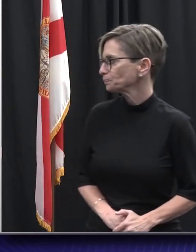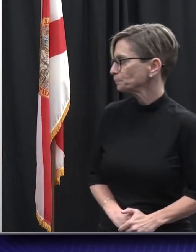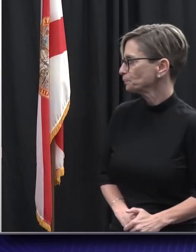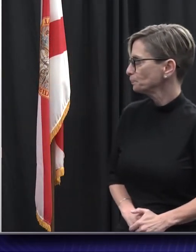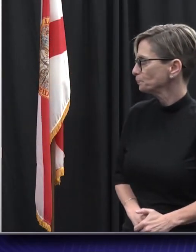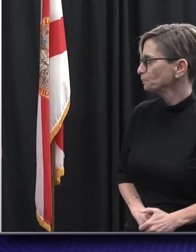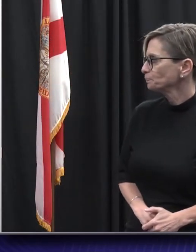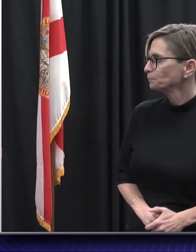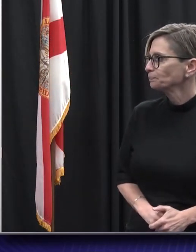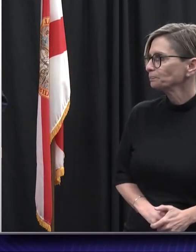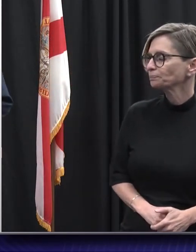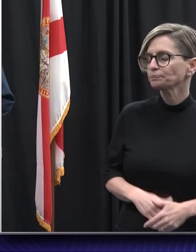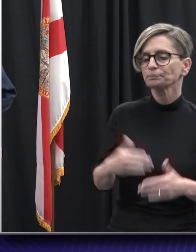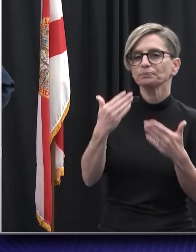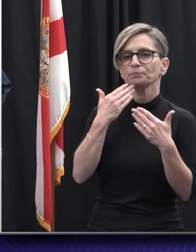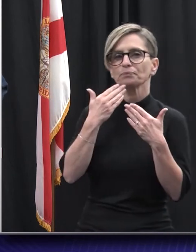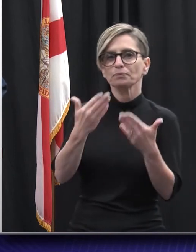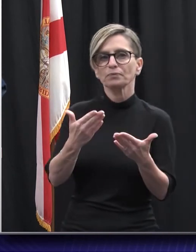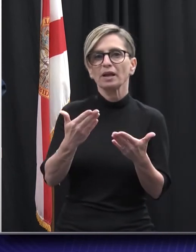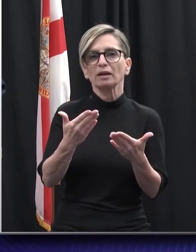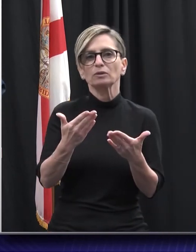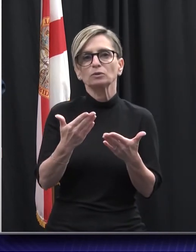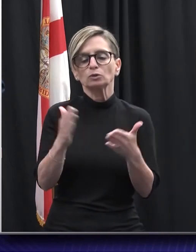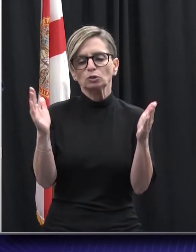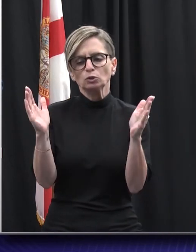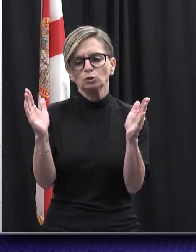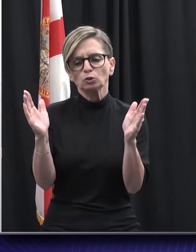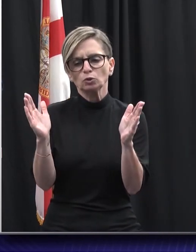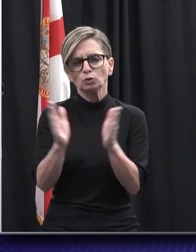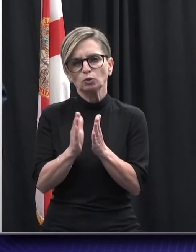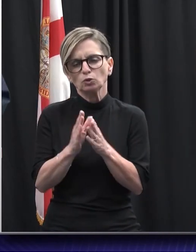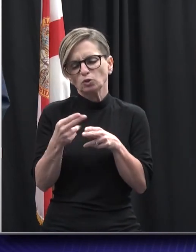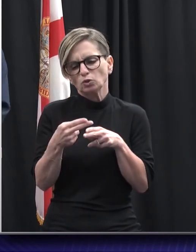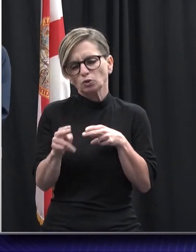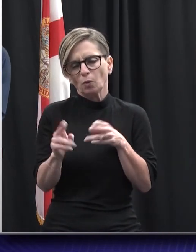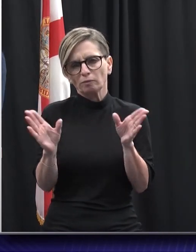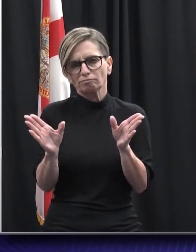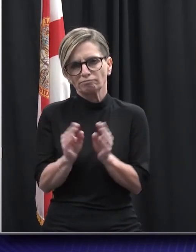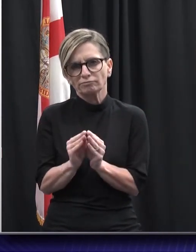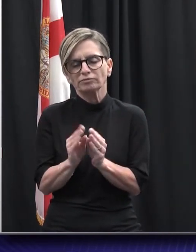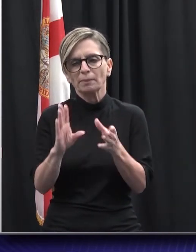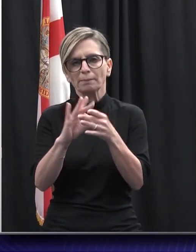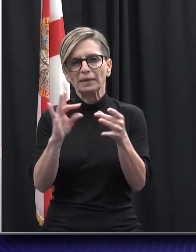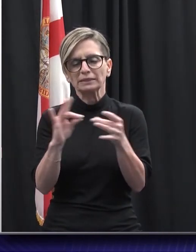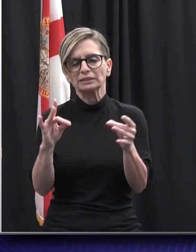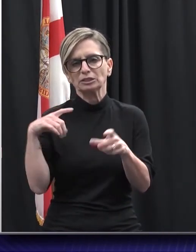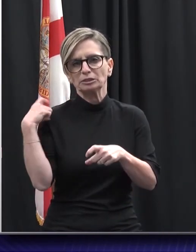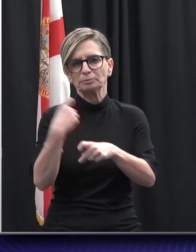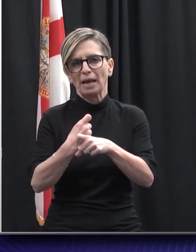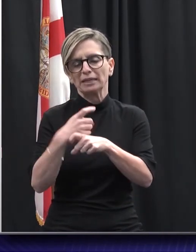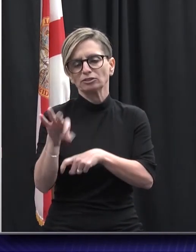We will now provide an alternative shortened version in both Spanish and Creole.